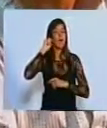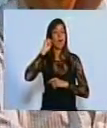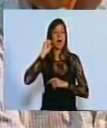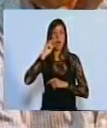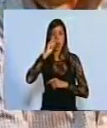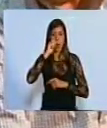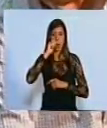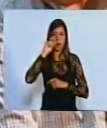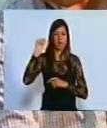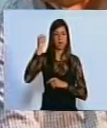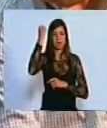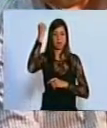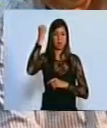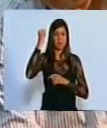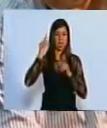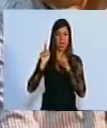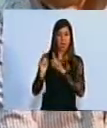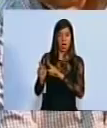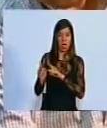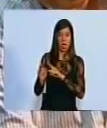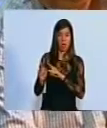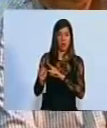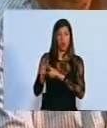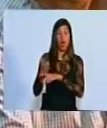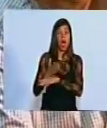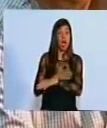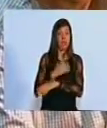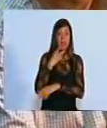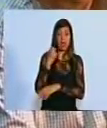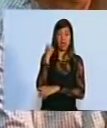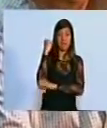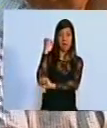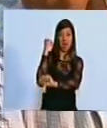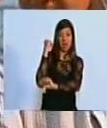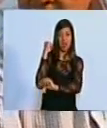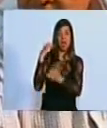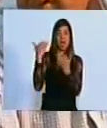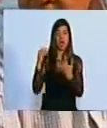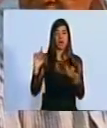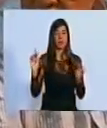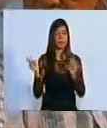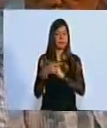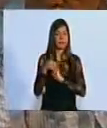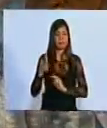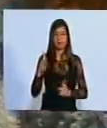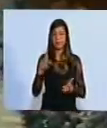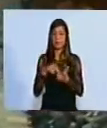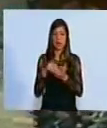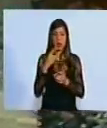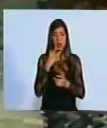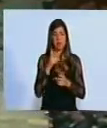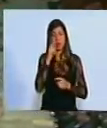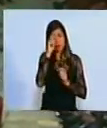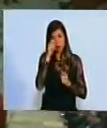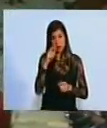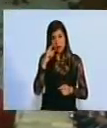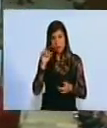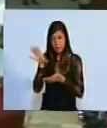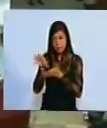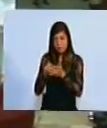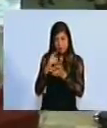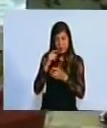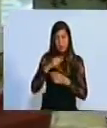convirtiéndolos en que antes eran bandidos, ahora figuras inspiradoras de gran contenido ético y